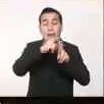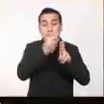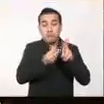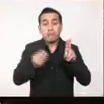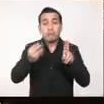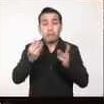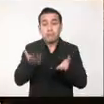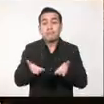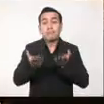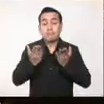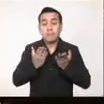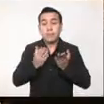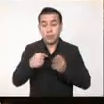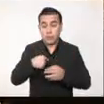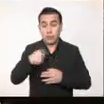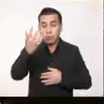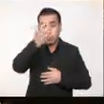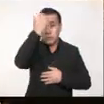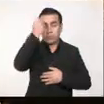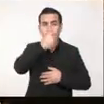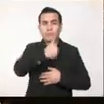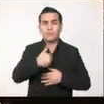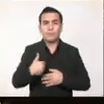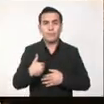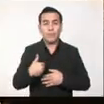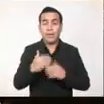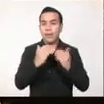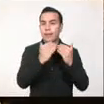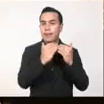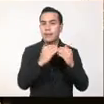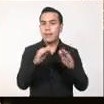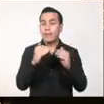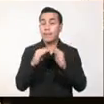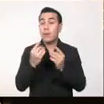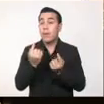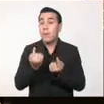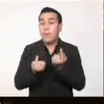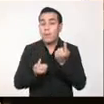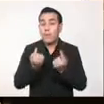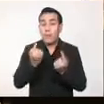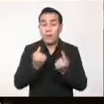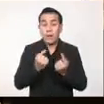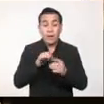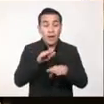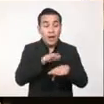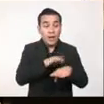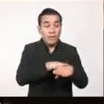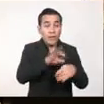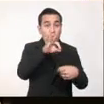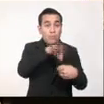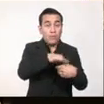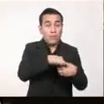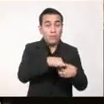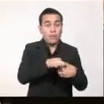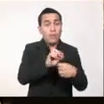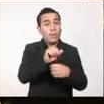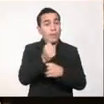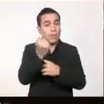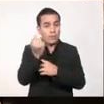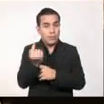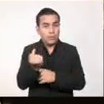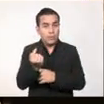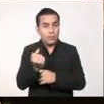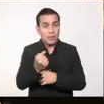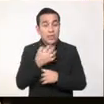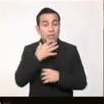presidencia. Y entonces yo les digo, bueno, es que no es lo mismo pedir el voto para alguien más que